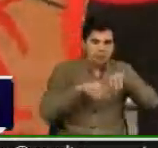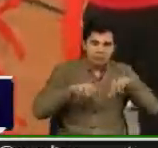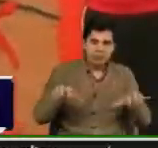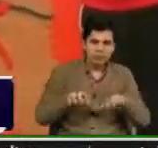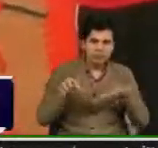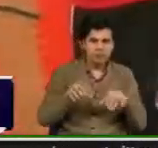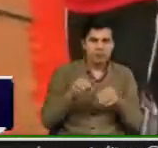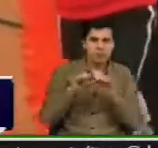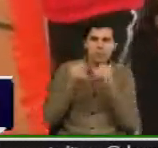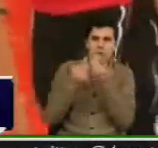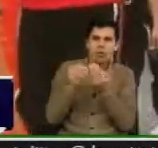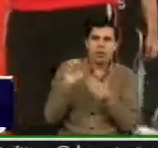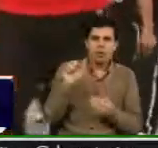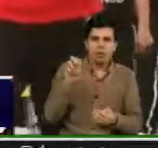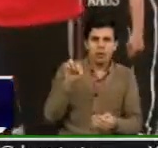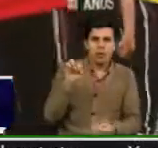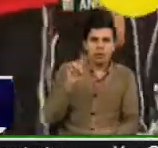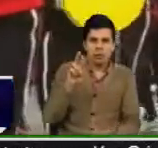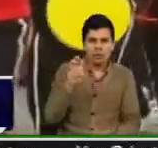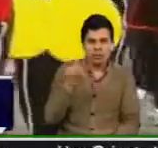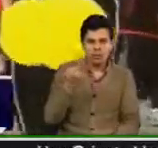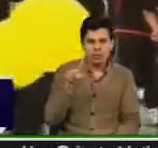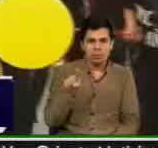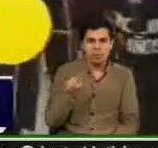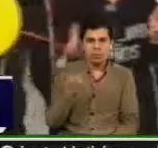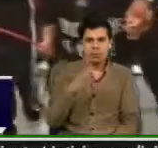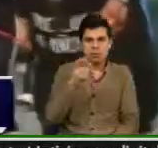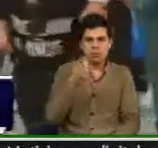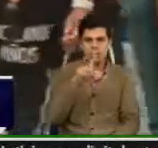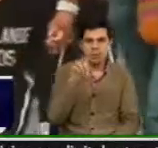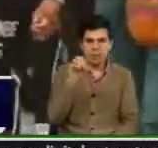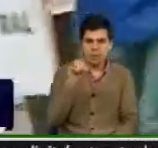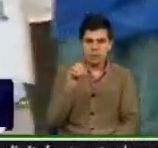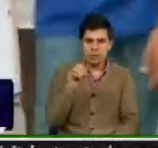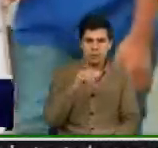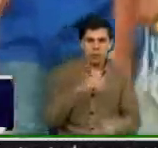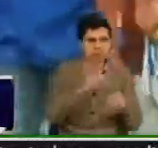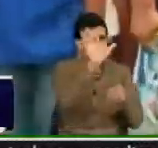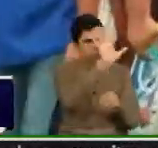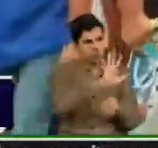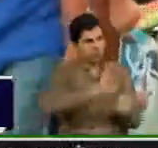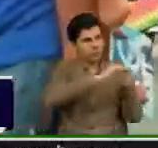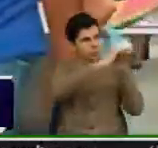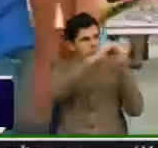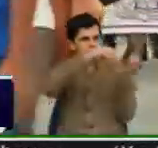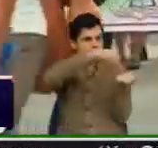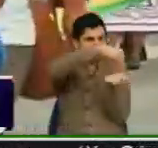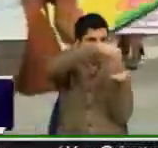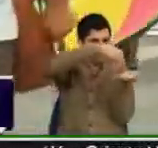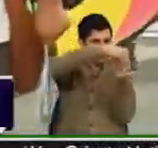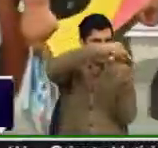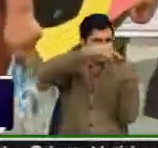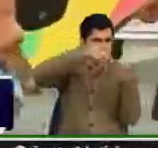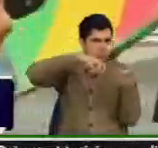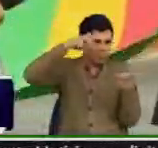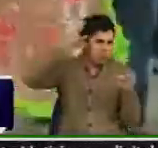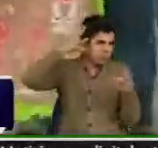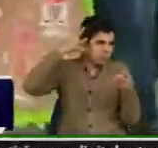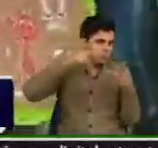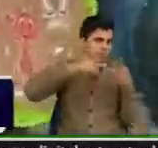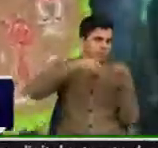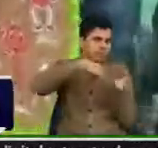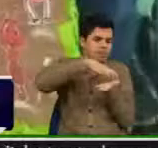Colegio Andrés Bello del municipio de Bochalema. Invitados especiales de varios departamentos: Atlántico, norte de Santander,